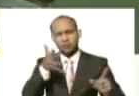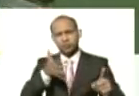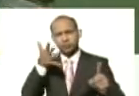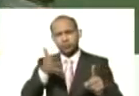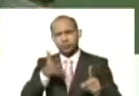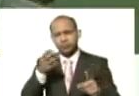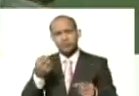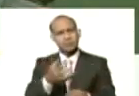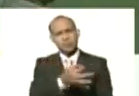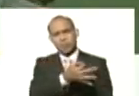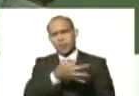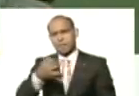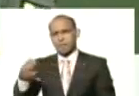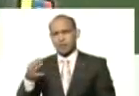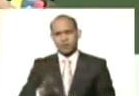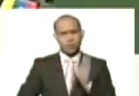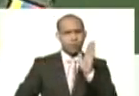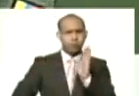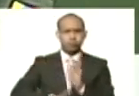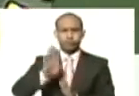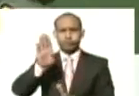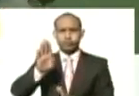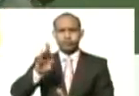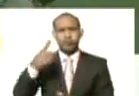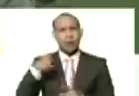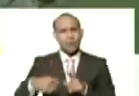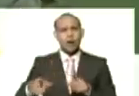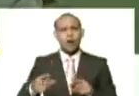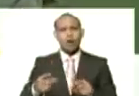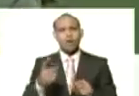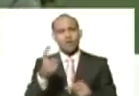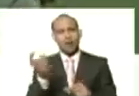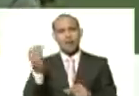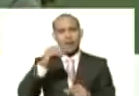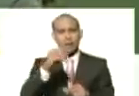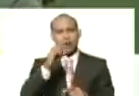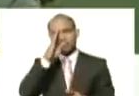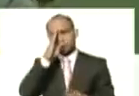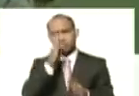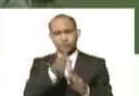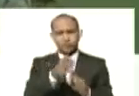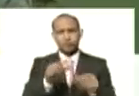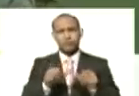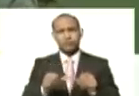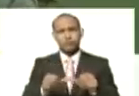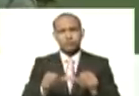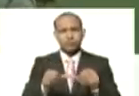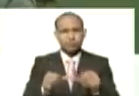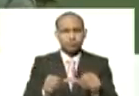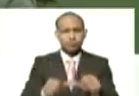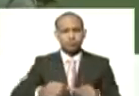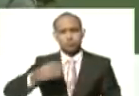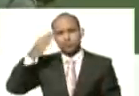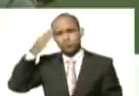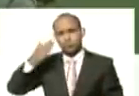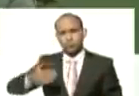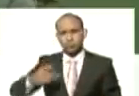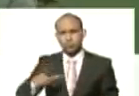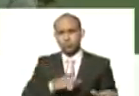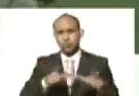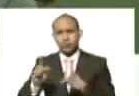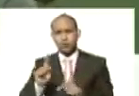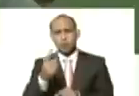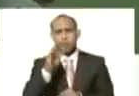resultado extraordinario. Por supuesto, tenemos que seguir avanzando en esa dirección, pero ya el comando estratégico dio los primeros